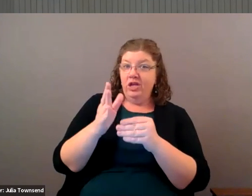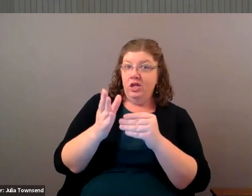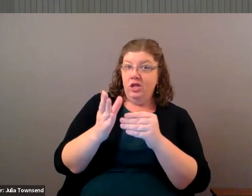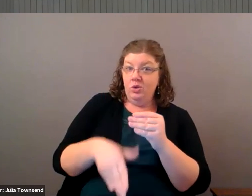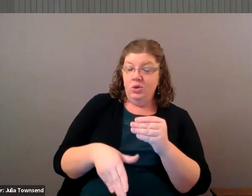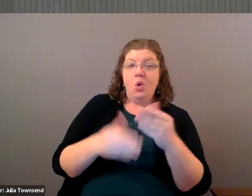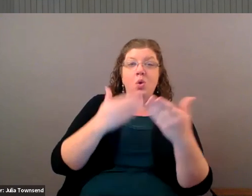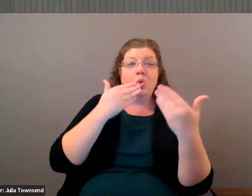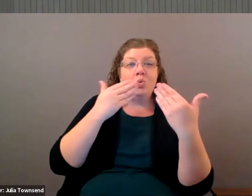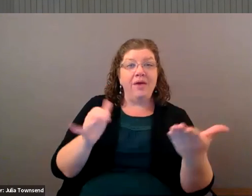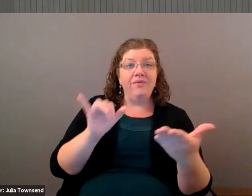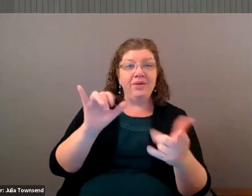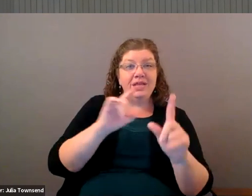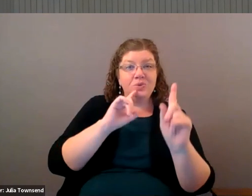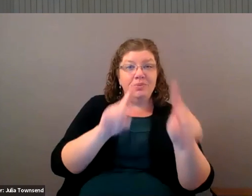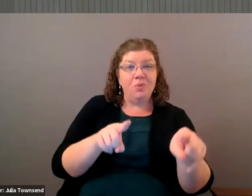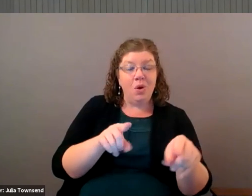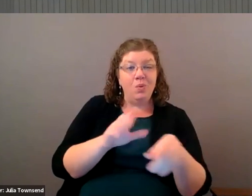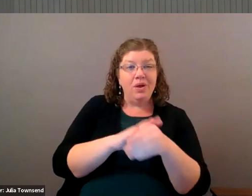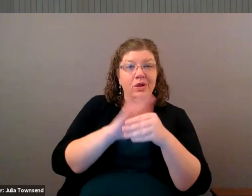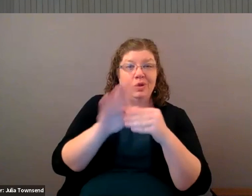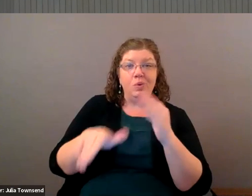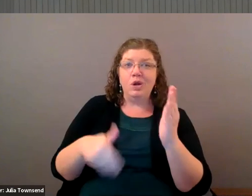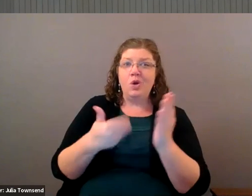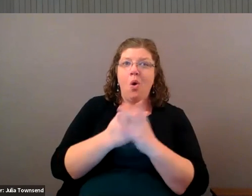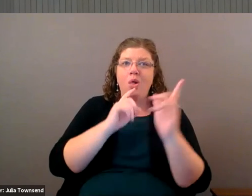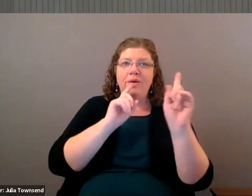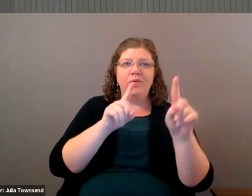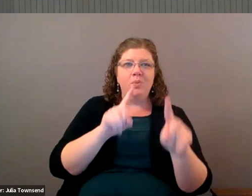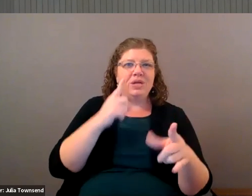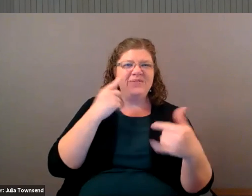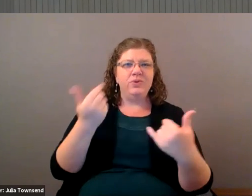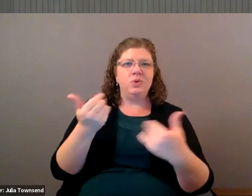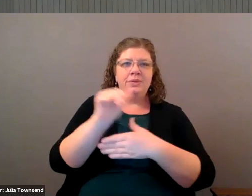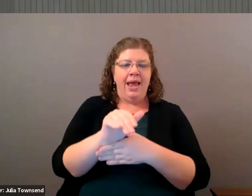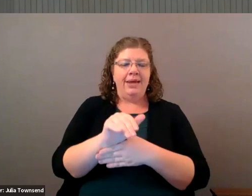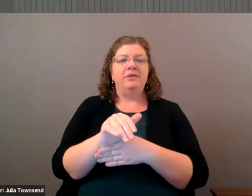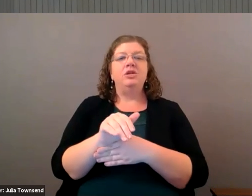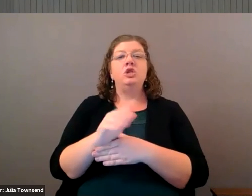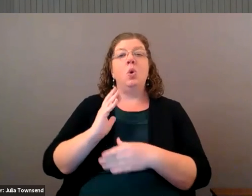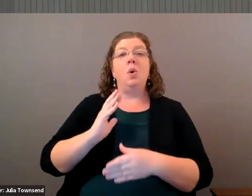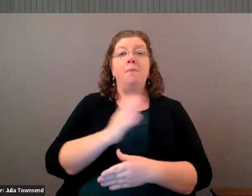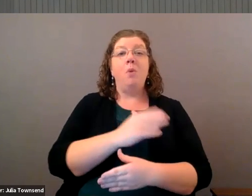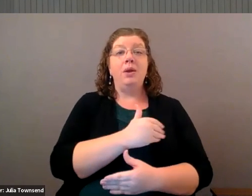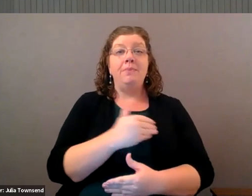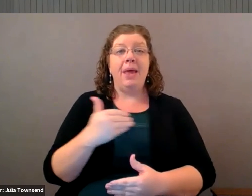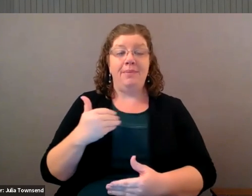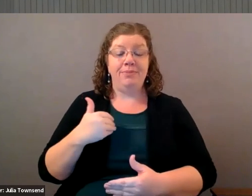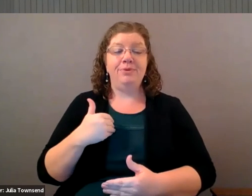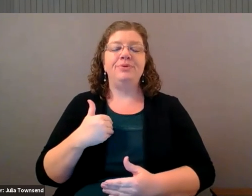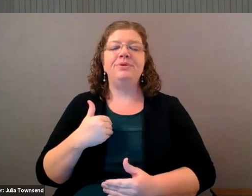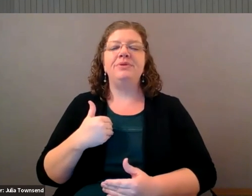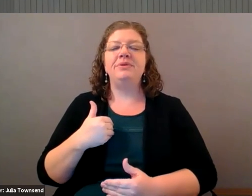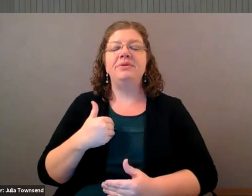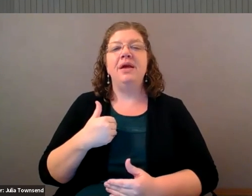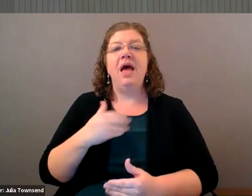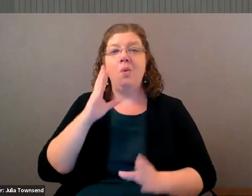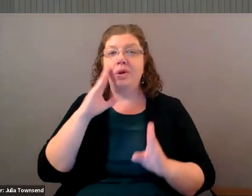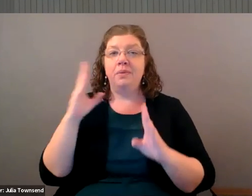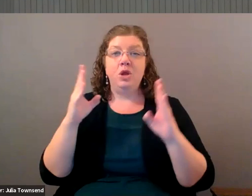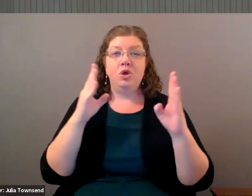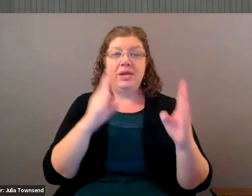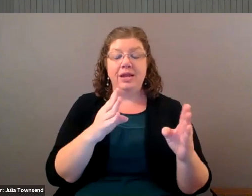agradecidos por este reporte. Hemos concluido todo el reporte de esta noche, así que miembros del consejo, por favor, dirijan su atención